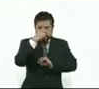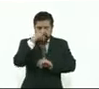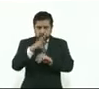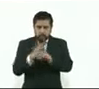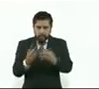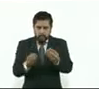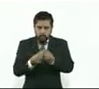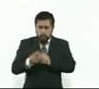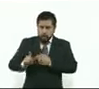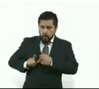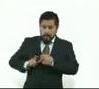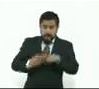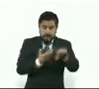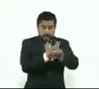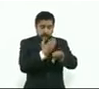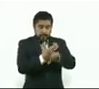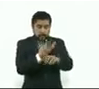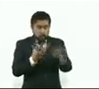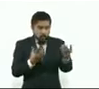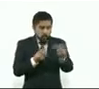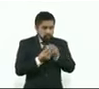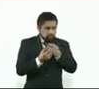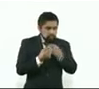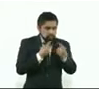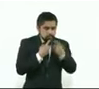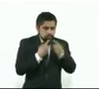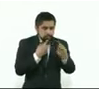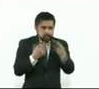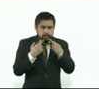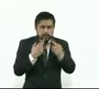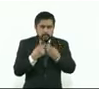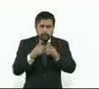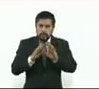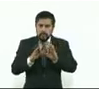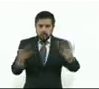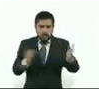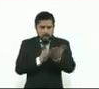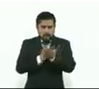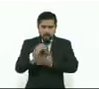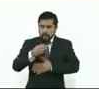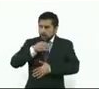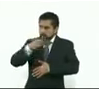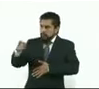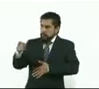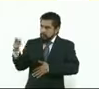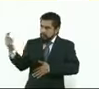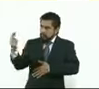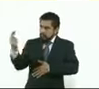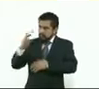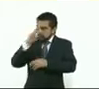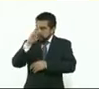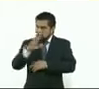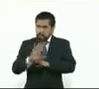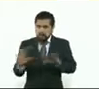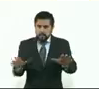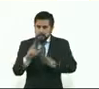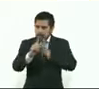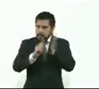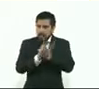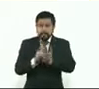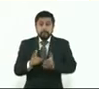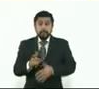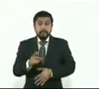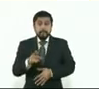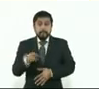yo estoy convencida que debe realizarse en el tiempo que fue programado ya en su momento. Algunos de ellos ganan incluso más que el